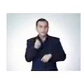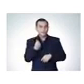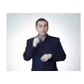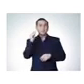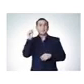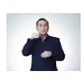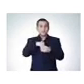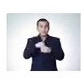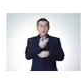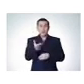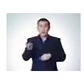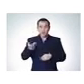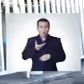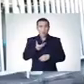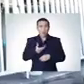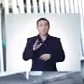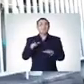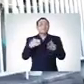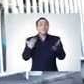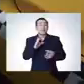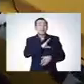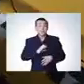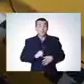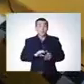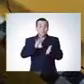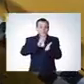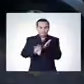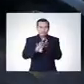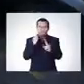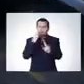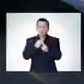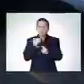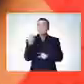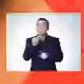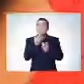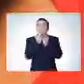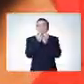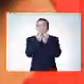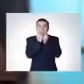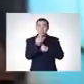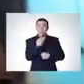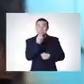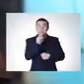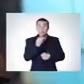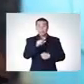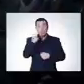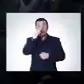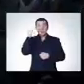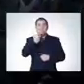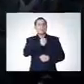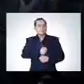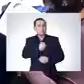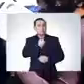crédito, préstamos e hipotecas, para que los salvadoreños solo tuvieran que gastar en lo que es realmente necesario. En otros